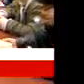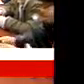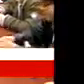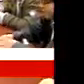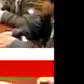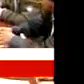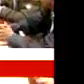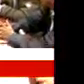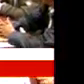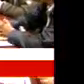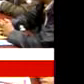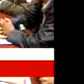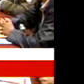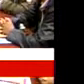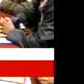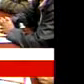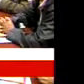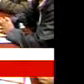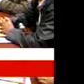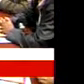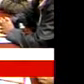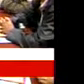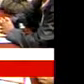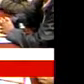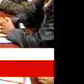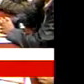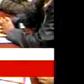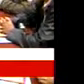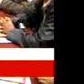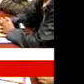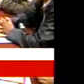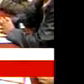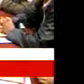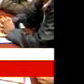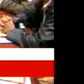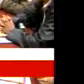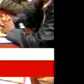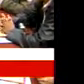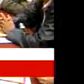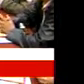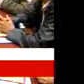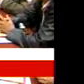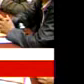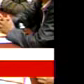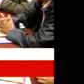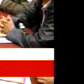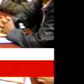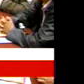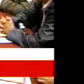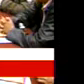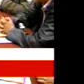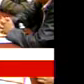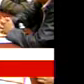recinto parlamentario para explicar la organización y funciones del Congreso de la República. Escuchen. Muy buenos días a todos